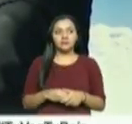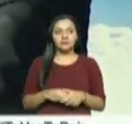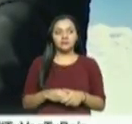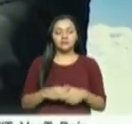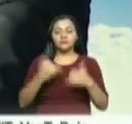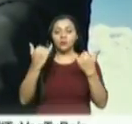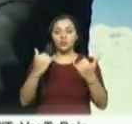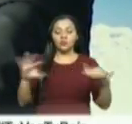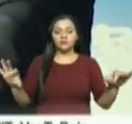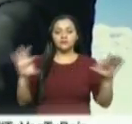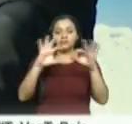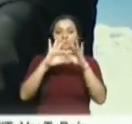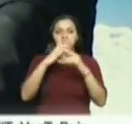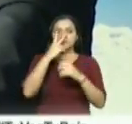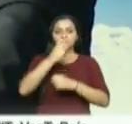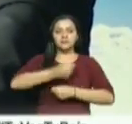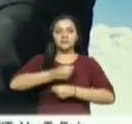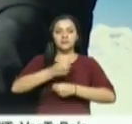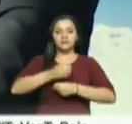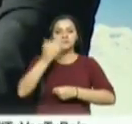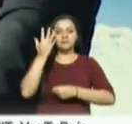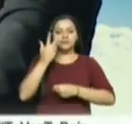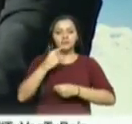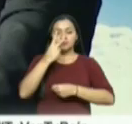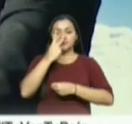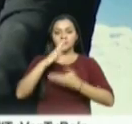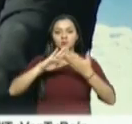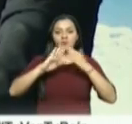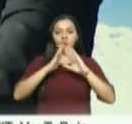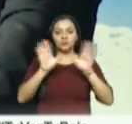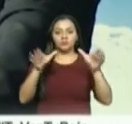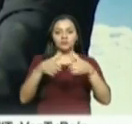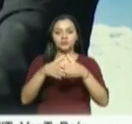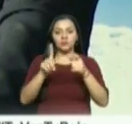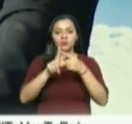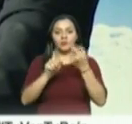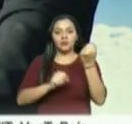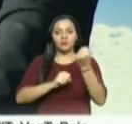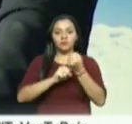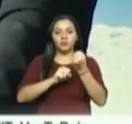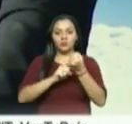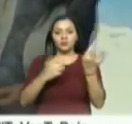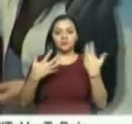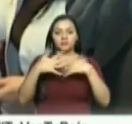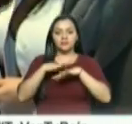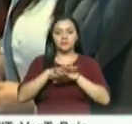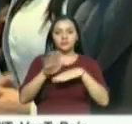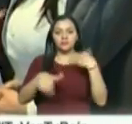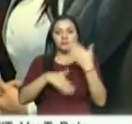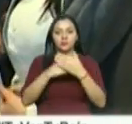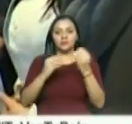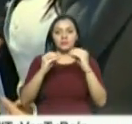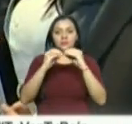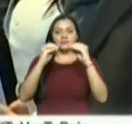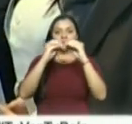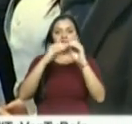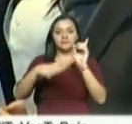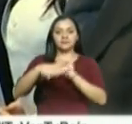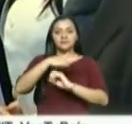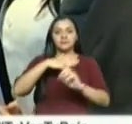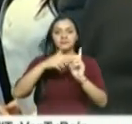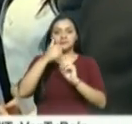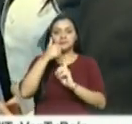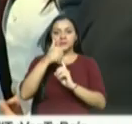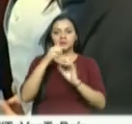el vínculo que constituyen en el trabajo diario con las comunidades, como el apoyo integral que brindan en todas sus acciones